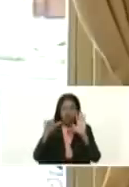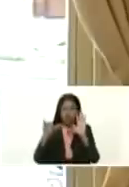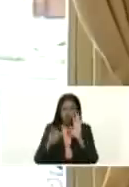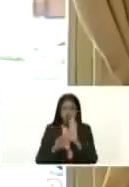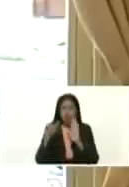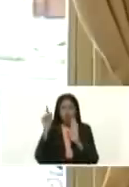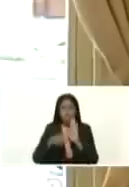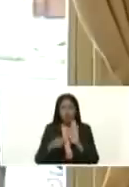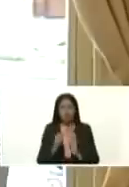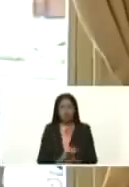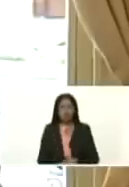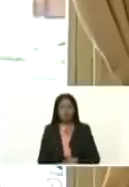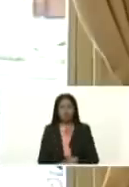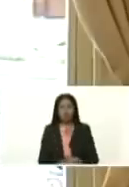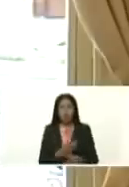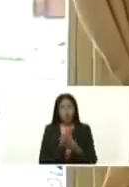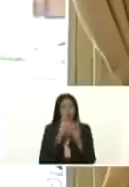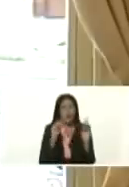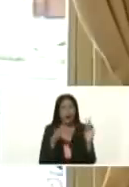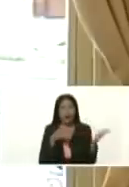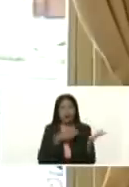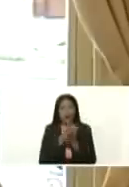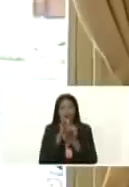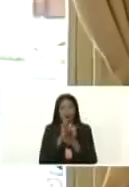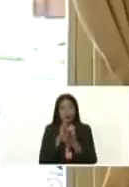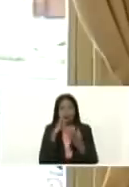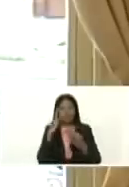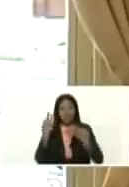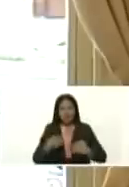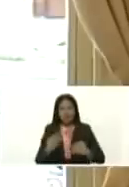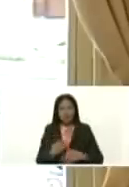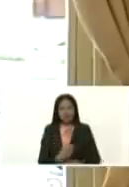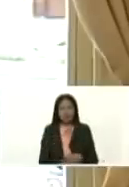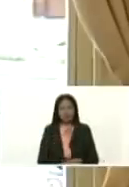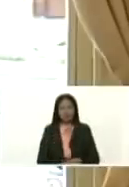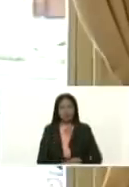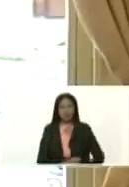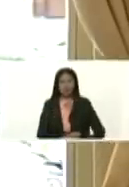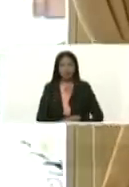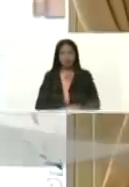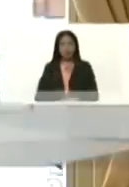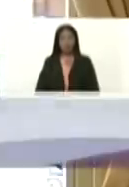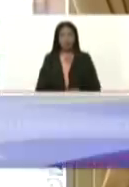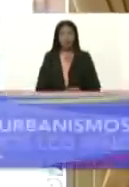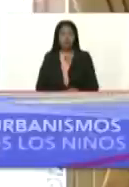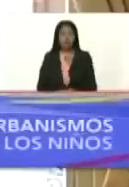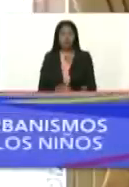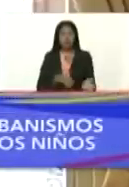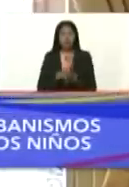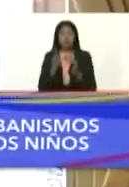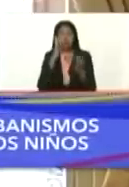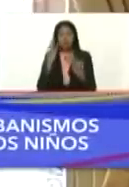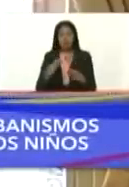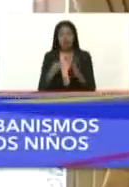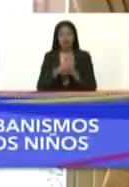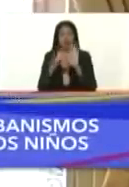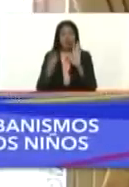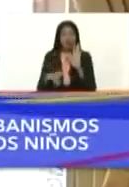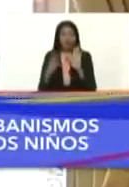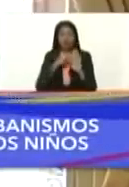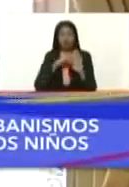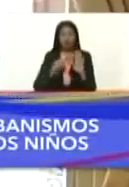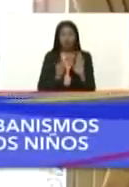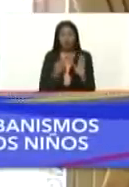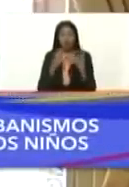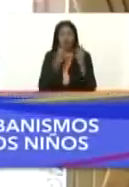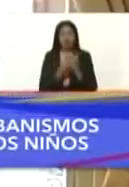una democracia garantista que garantiza los derechos civiles políticos sociales económicos